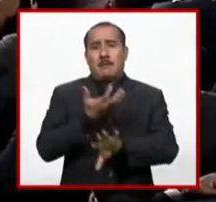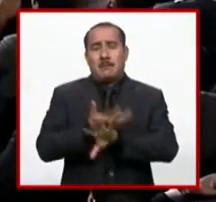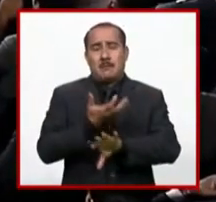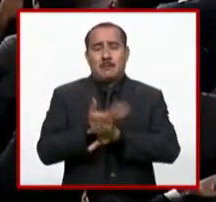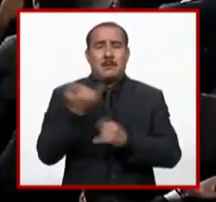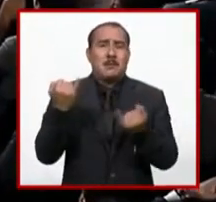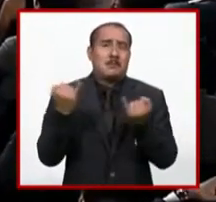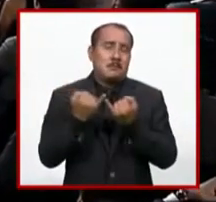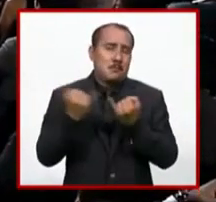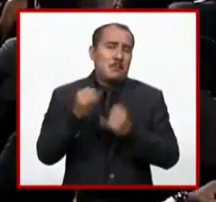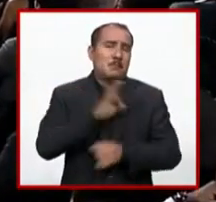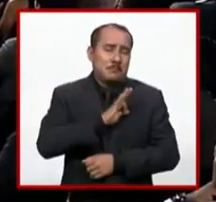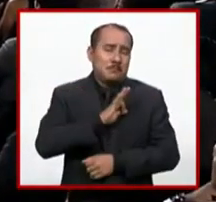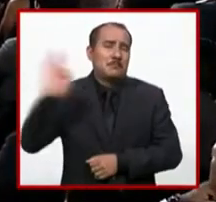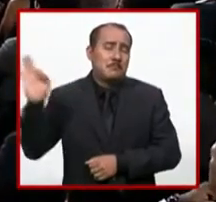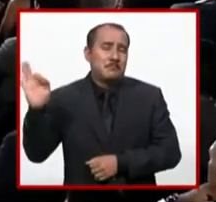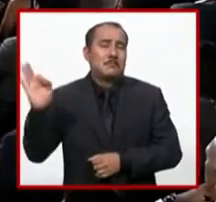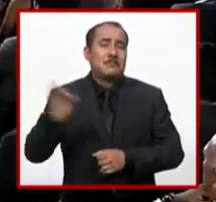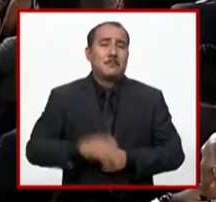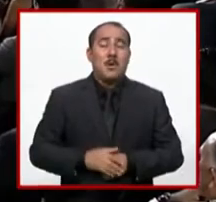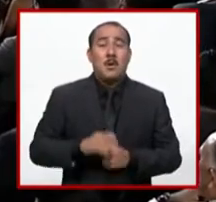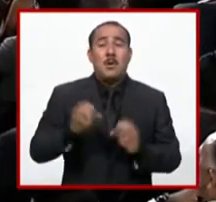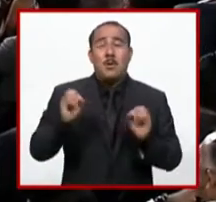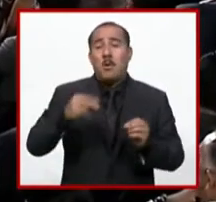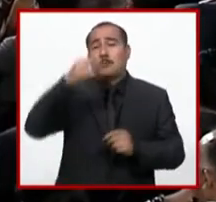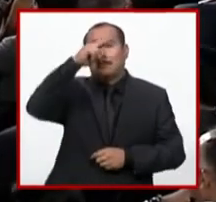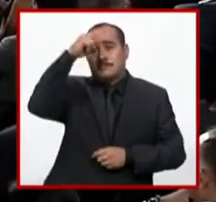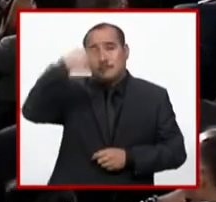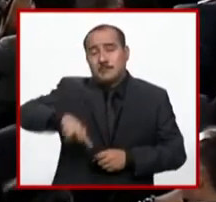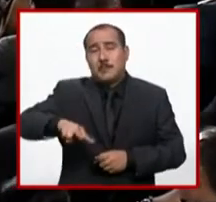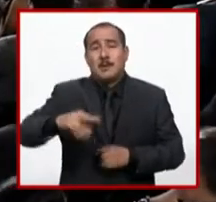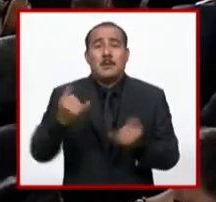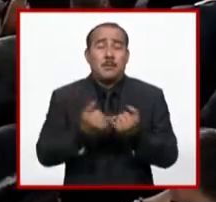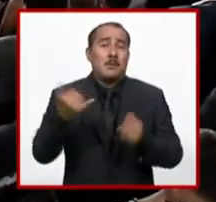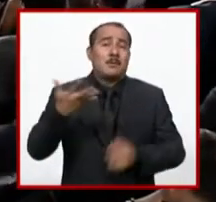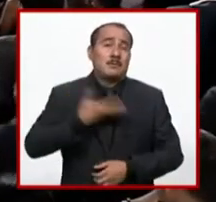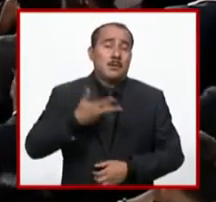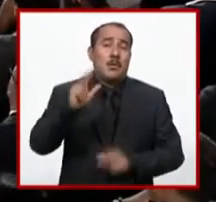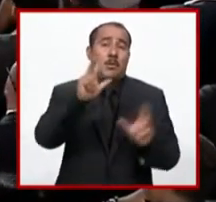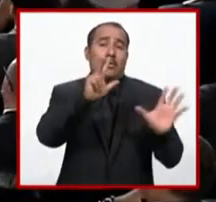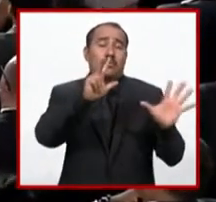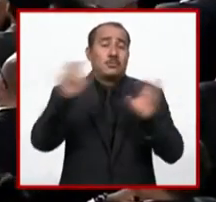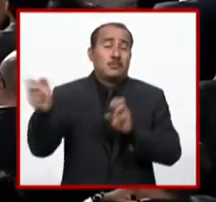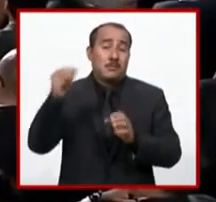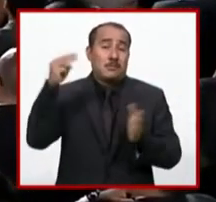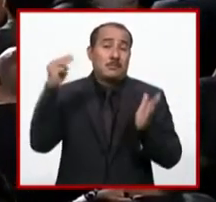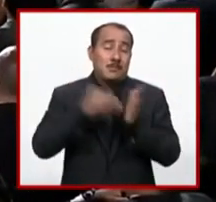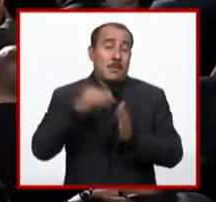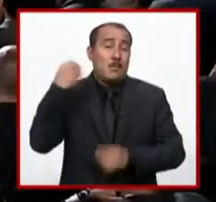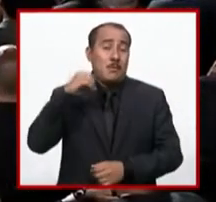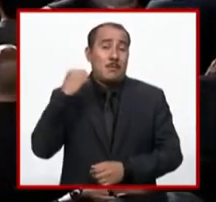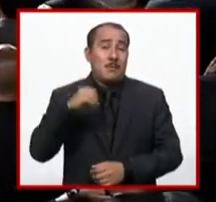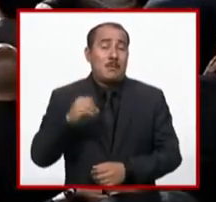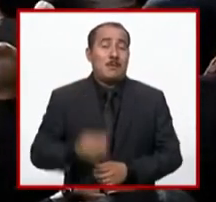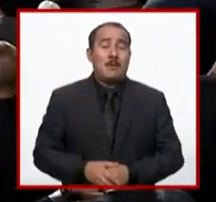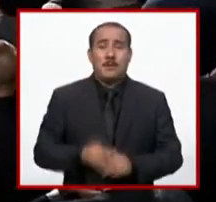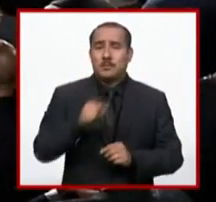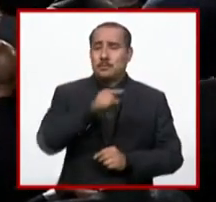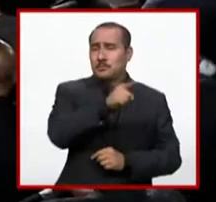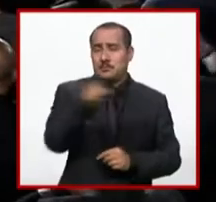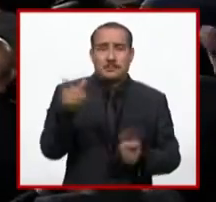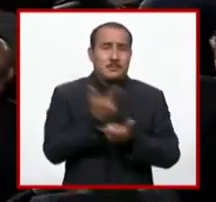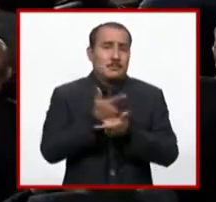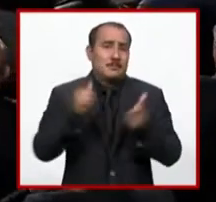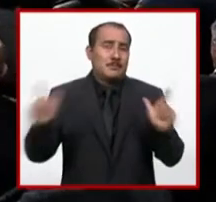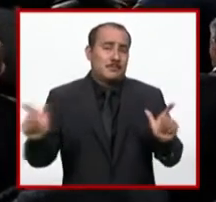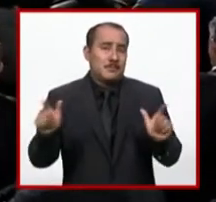más de 2.5 millones, o en el Estado de México, donde hay más de 800 mil, o en el norte del país, va a poder tener acceso